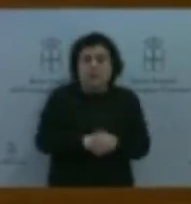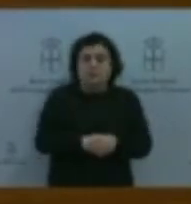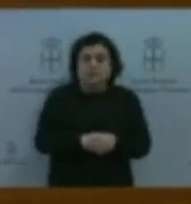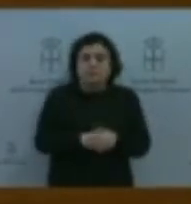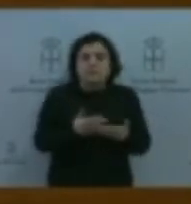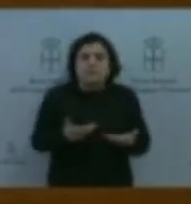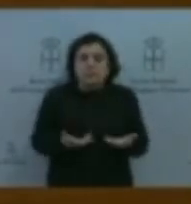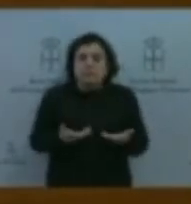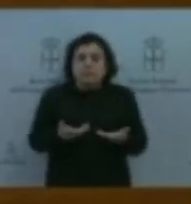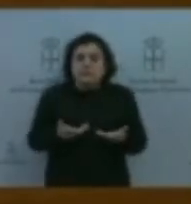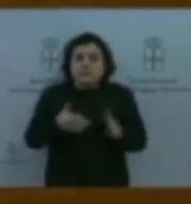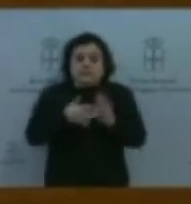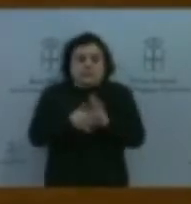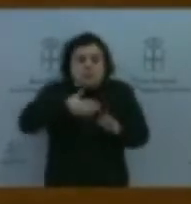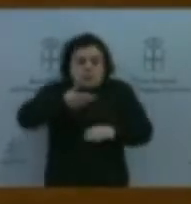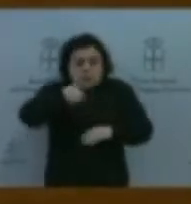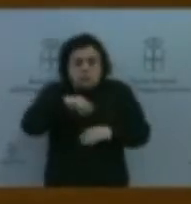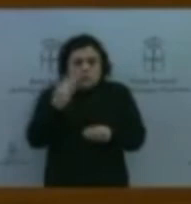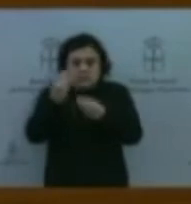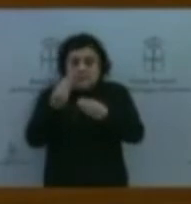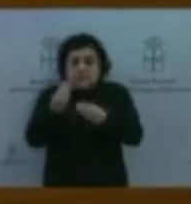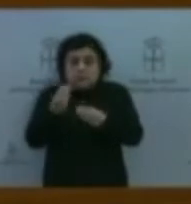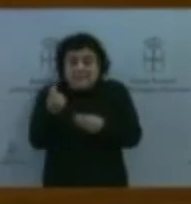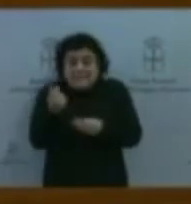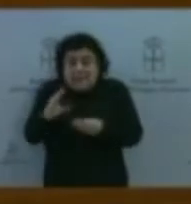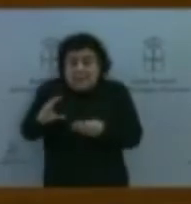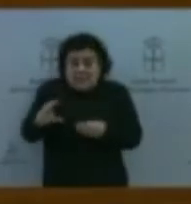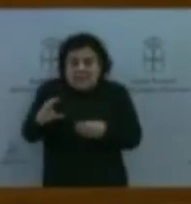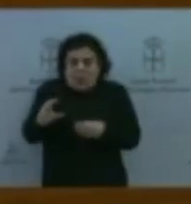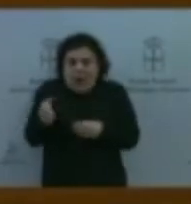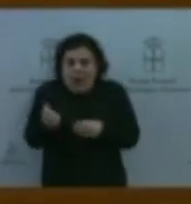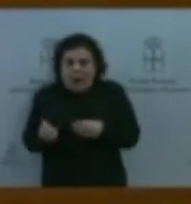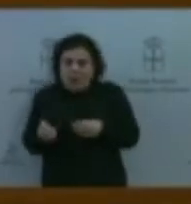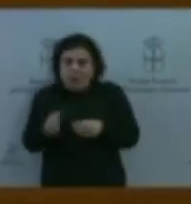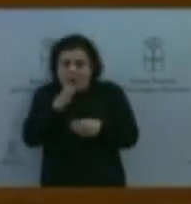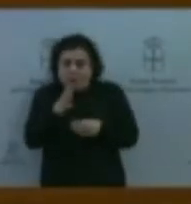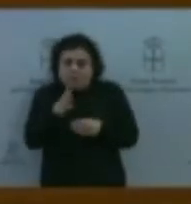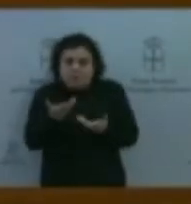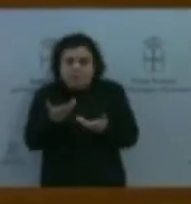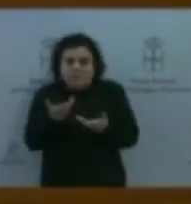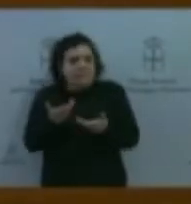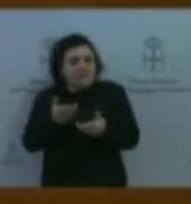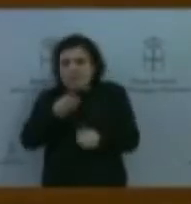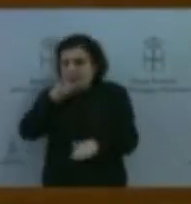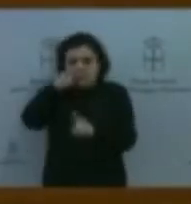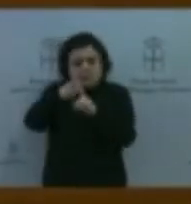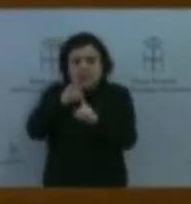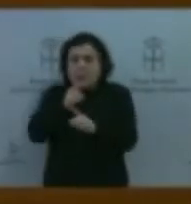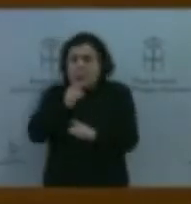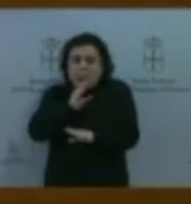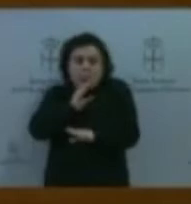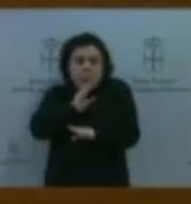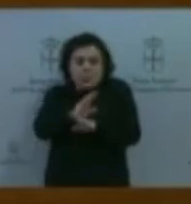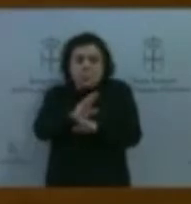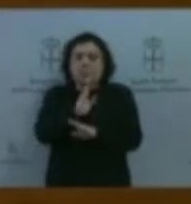creemos que tiene que estar blindado a políticas sociales, que no se puede destinar para otra cuestión. ¿Para qué cosas